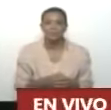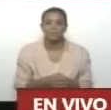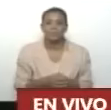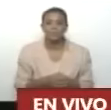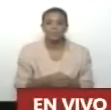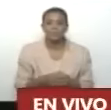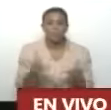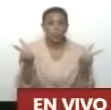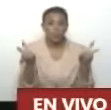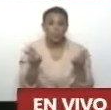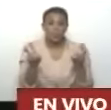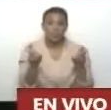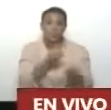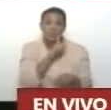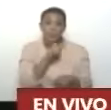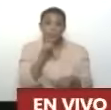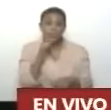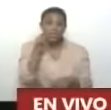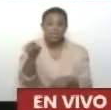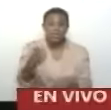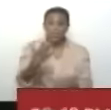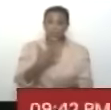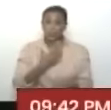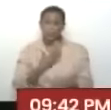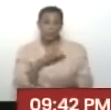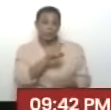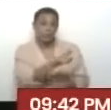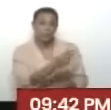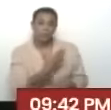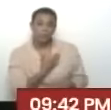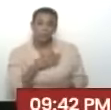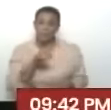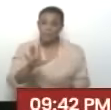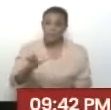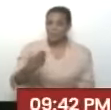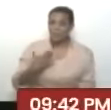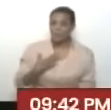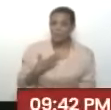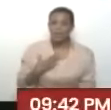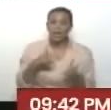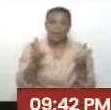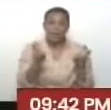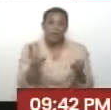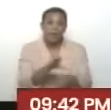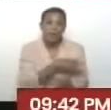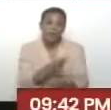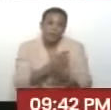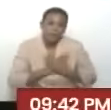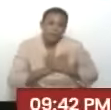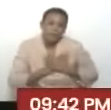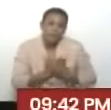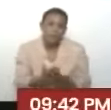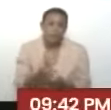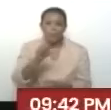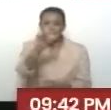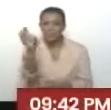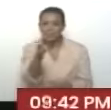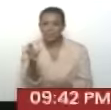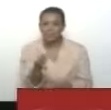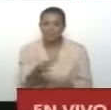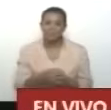Un tema llamado Es tuyo, es mío, el Esequibo es nuestro. Y el otro tema, Canción de amor por el